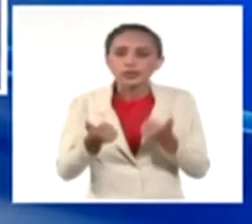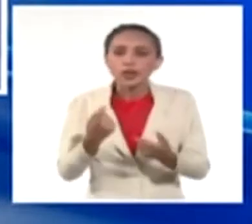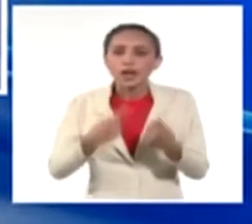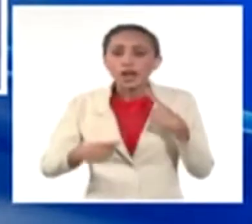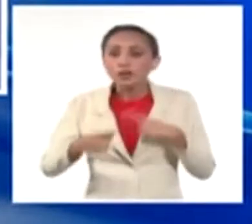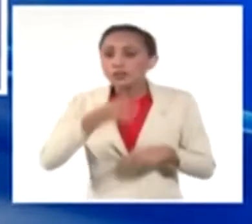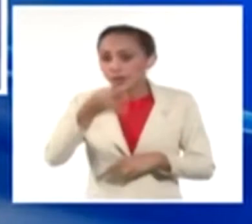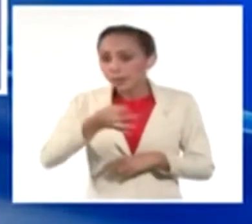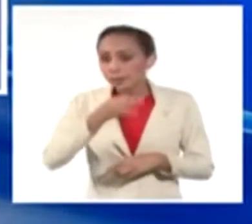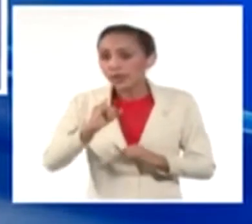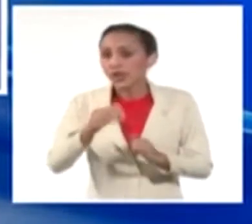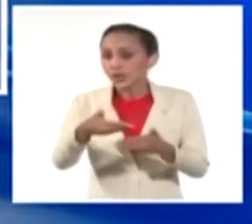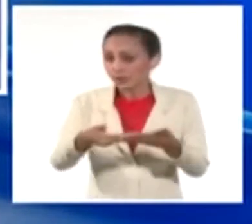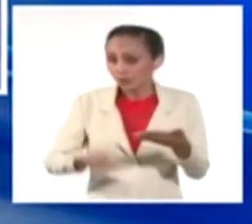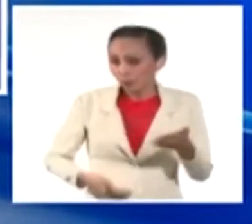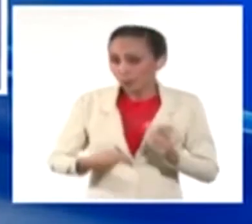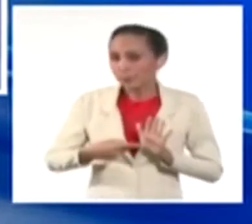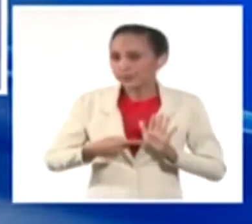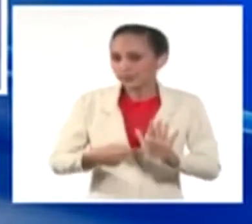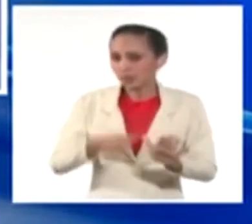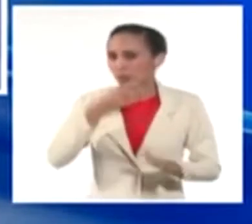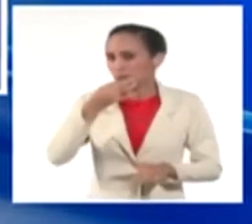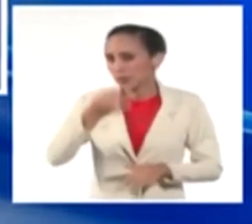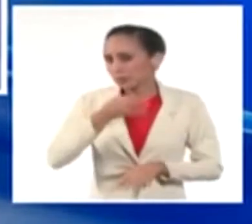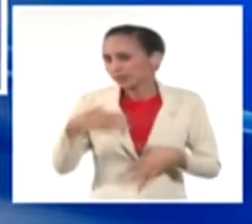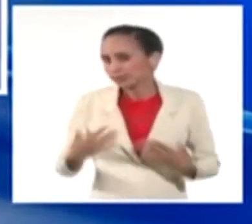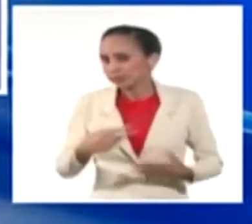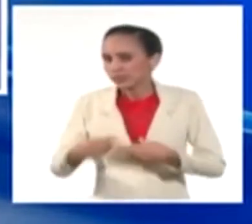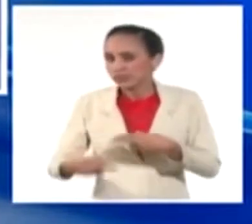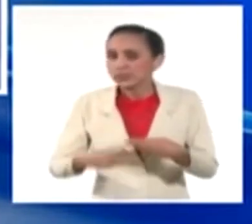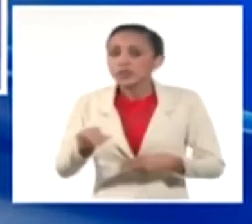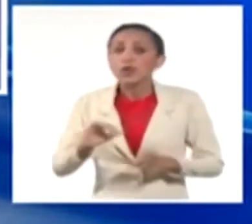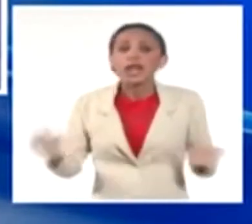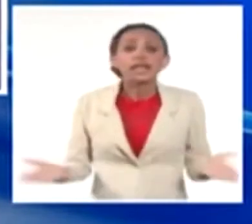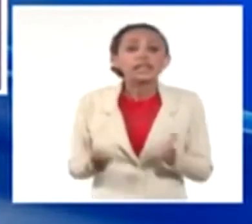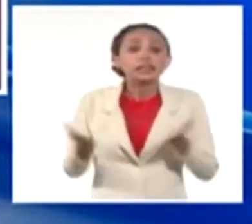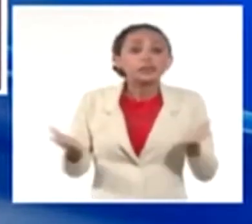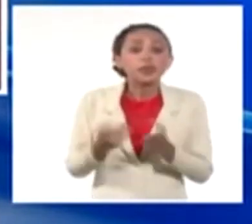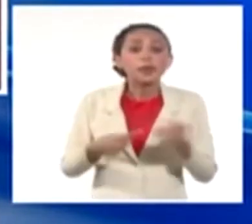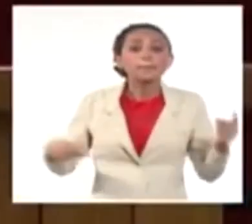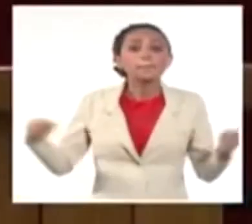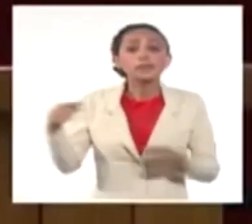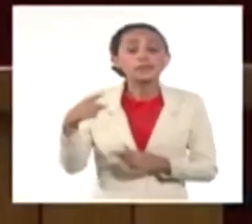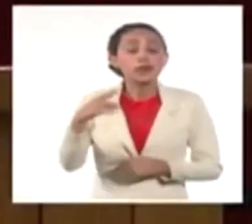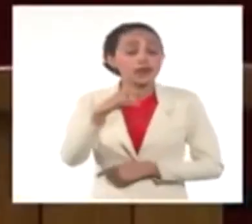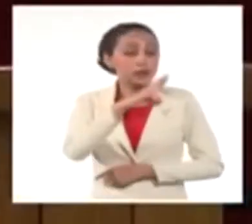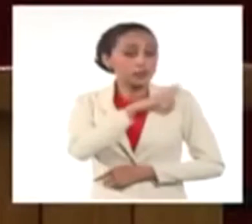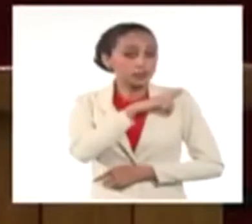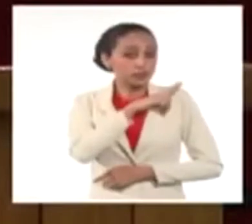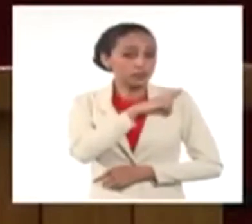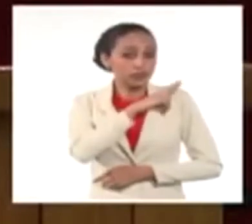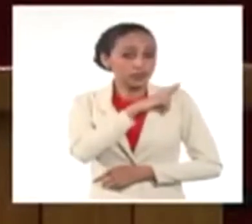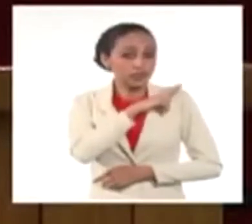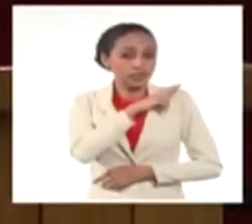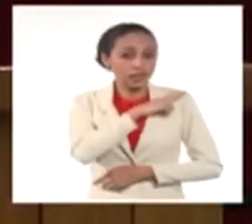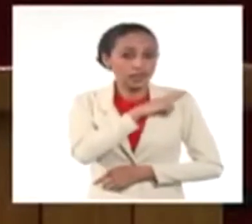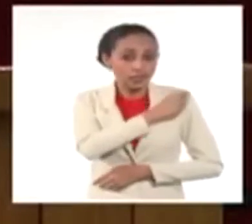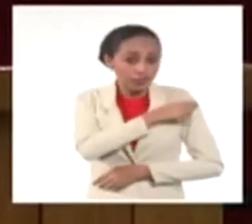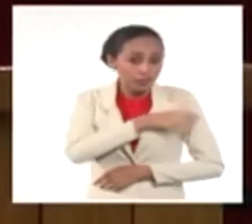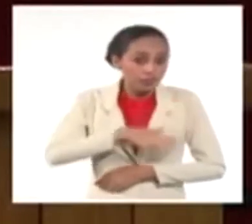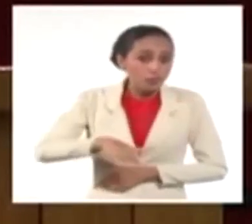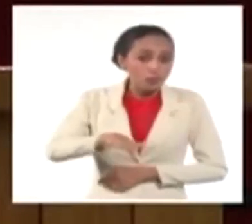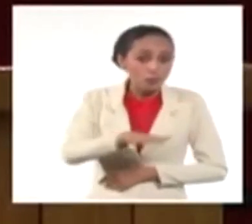el informe presentado, y estimular como la principal responsabilidad social de los